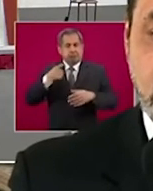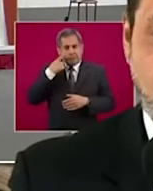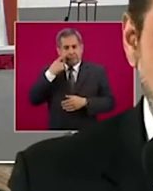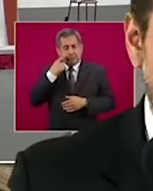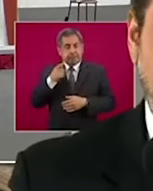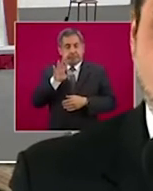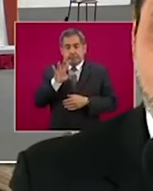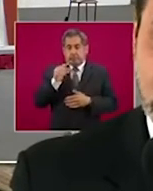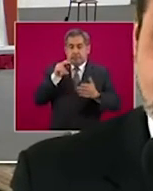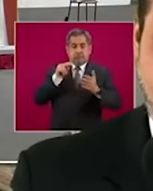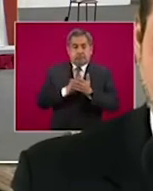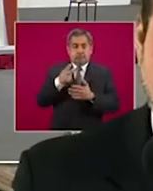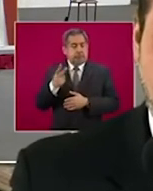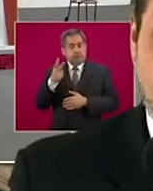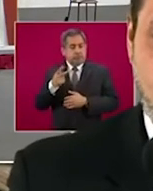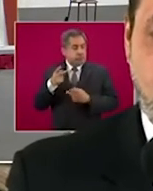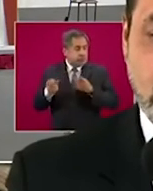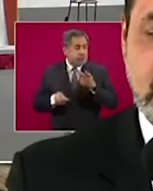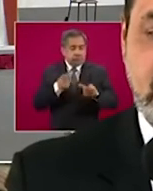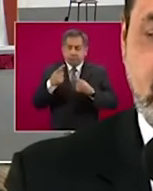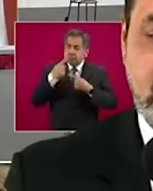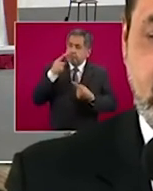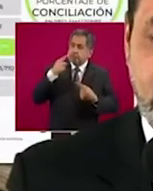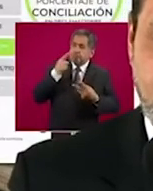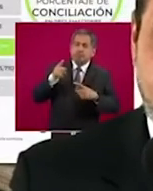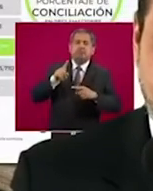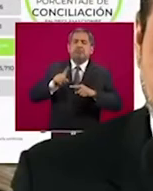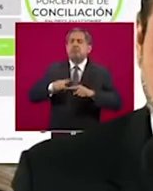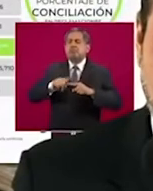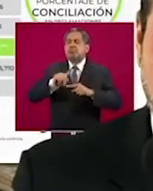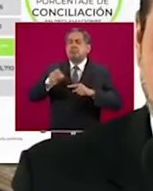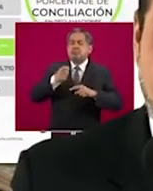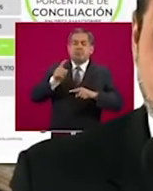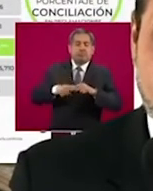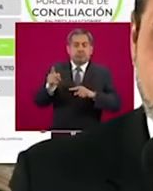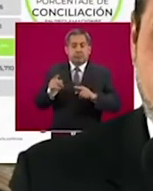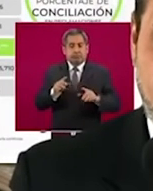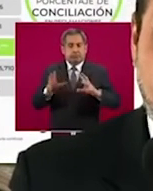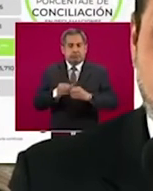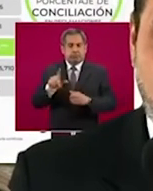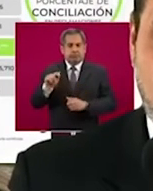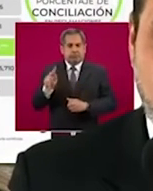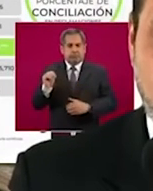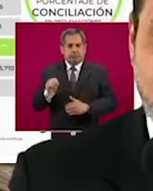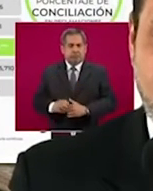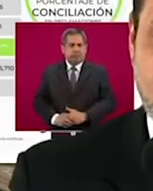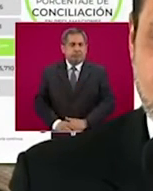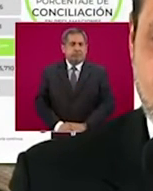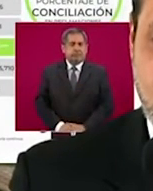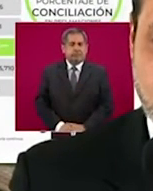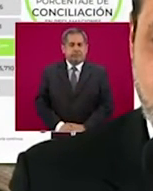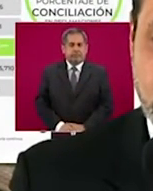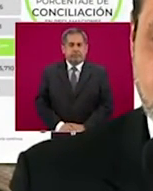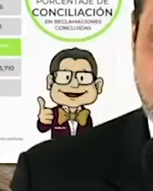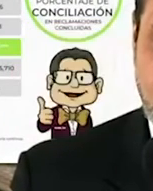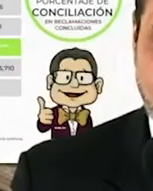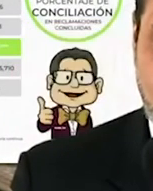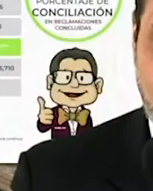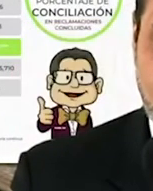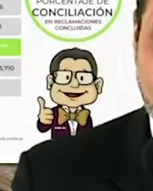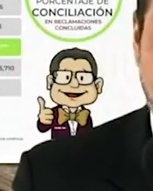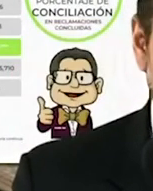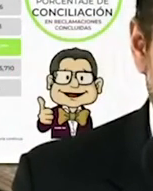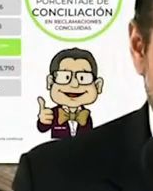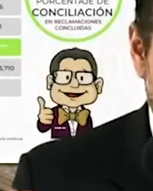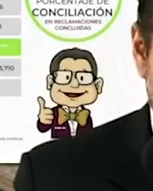mejores resultados que el año pasado. Dio a conocer que los resultados del monitoreo de quién es quién en los precios de la